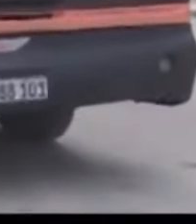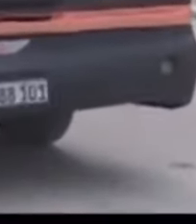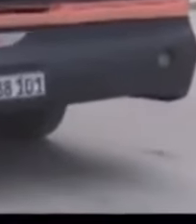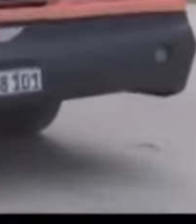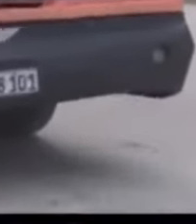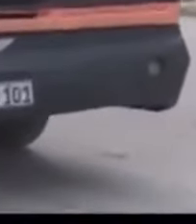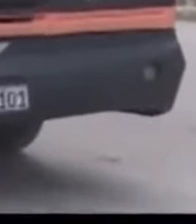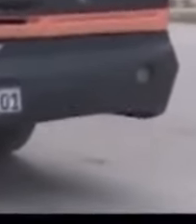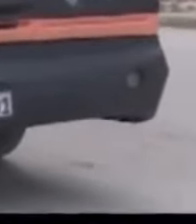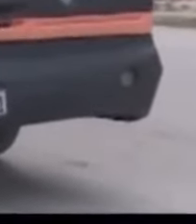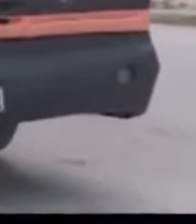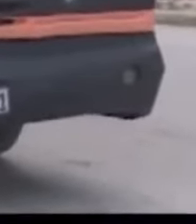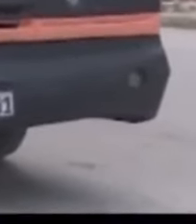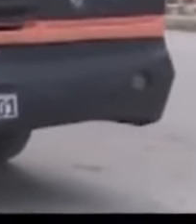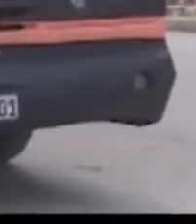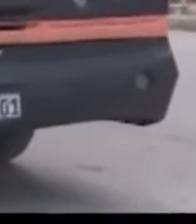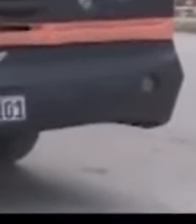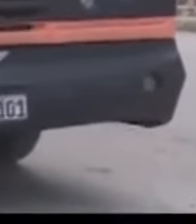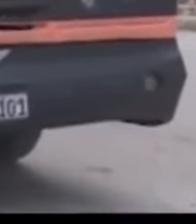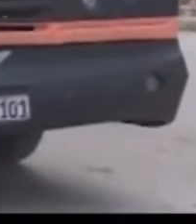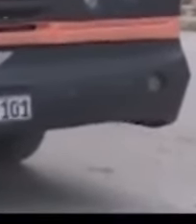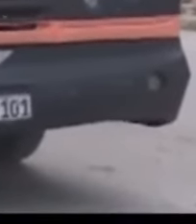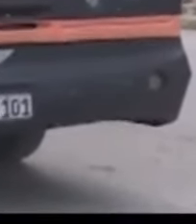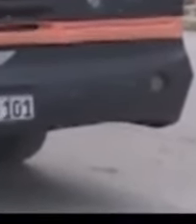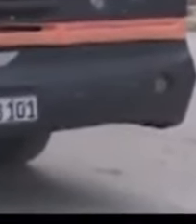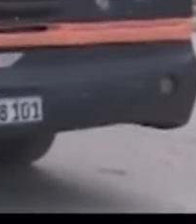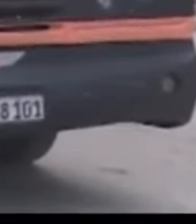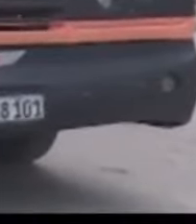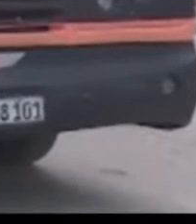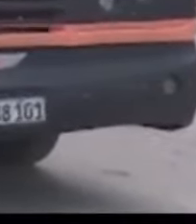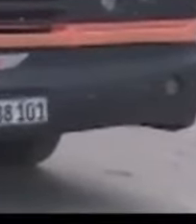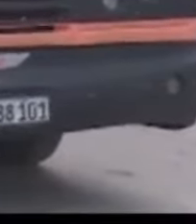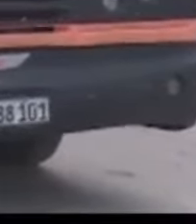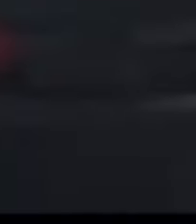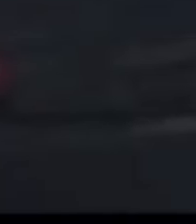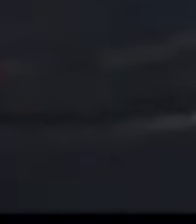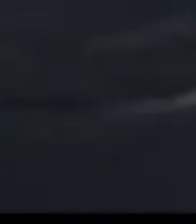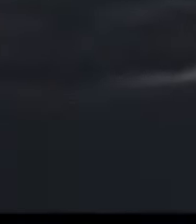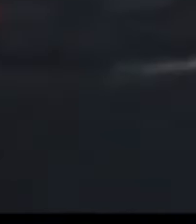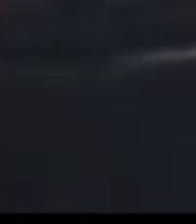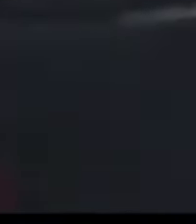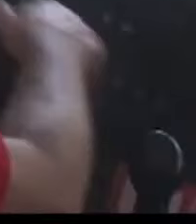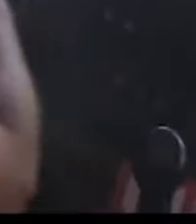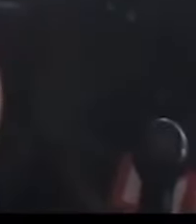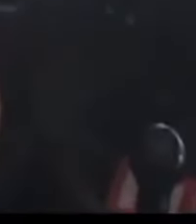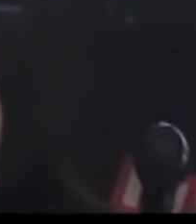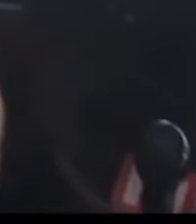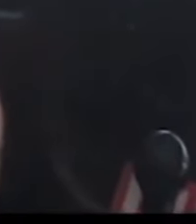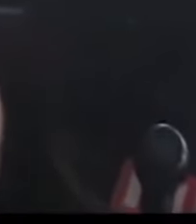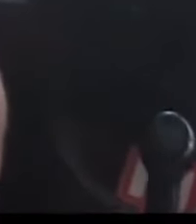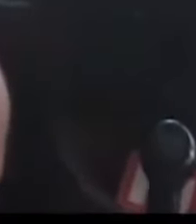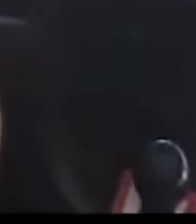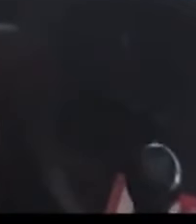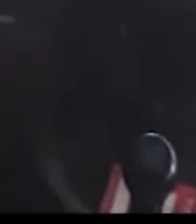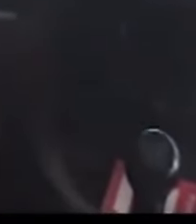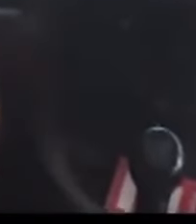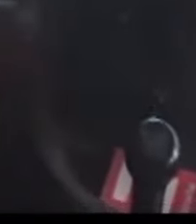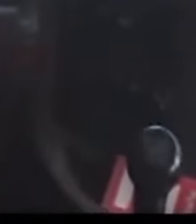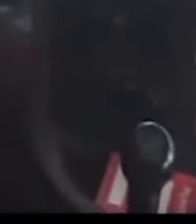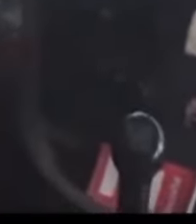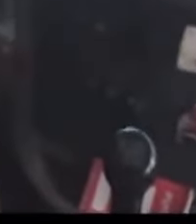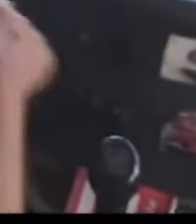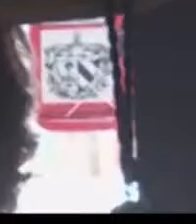Este, hasta la Escuela Especial Don Alonso en Ciudad Libertad, municipio Marianao. Es la rutina que de lunes a viernes